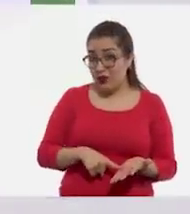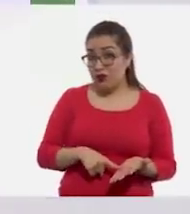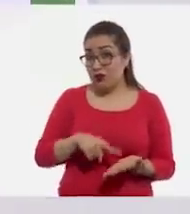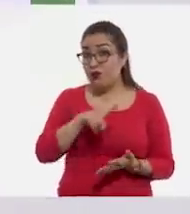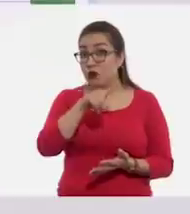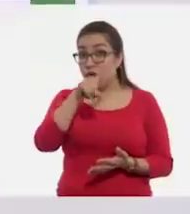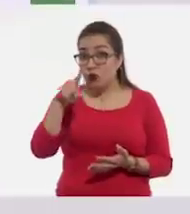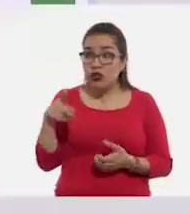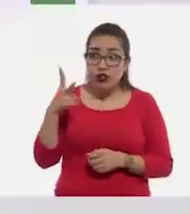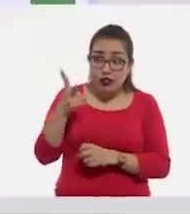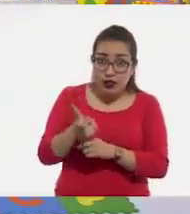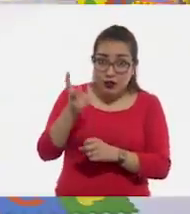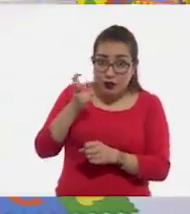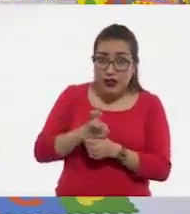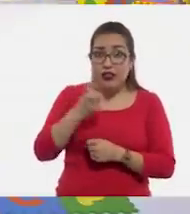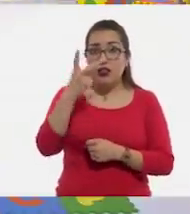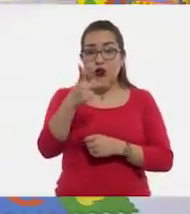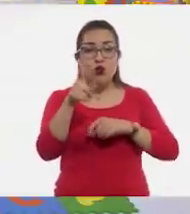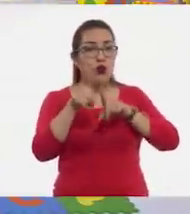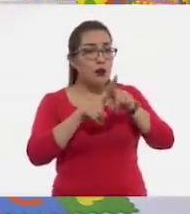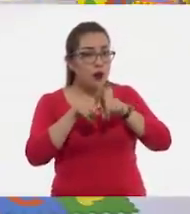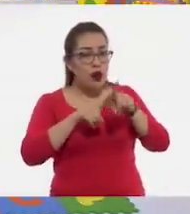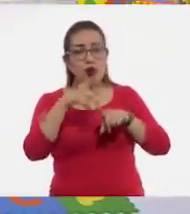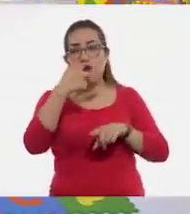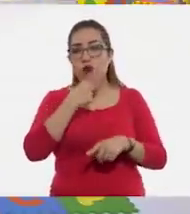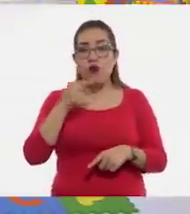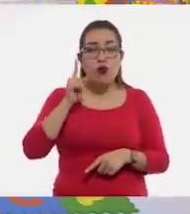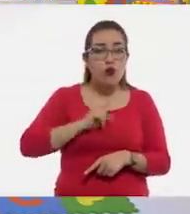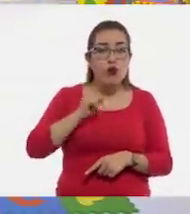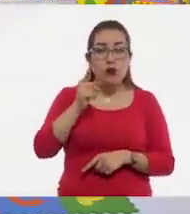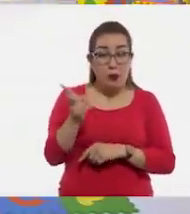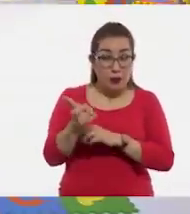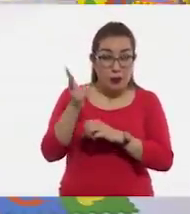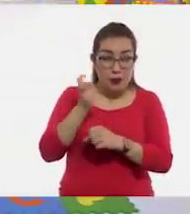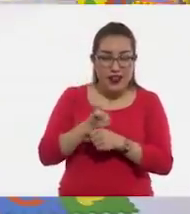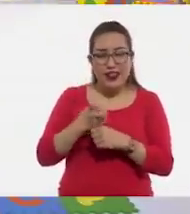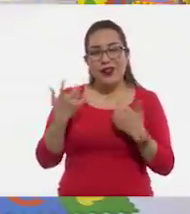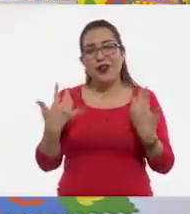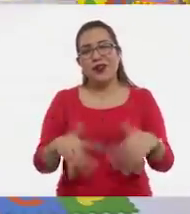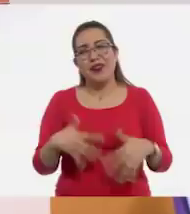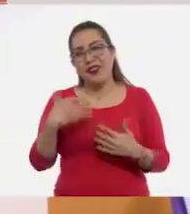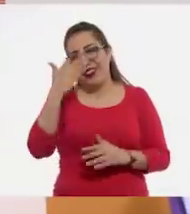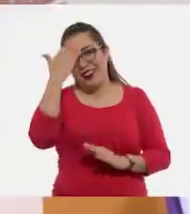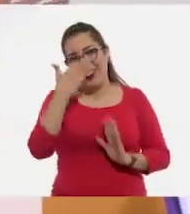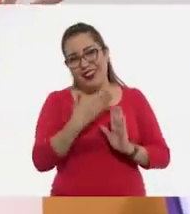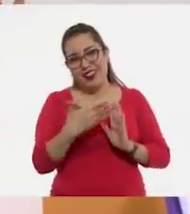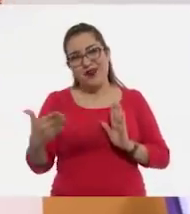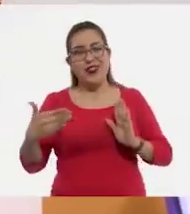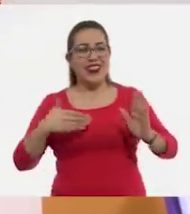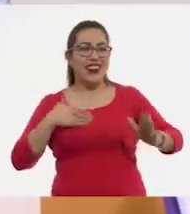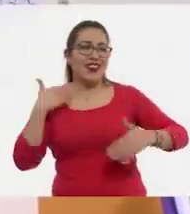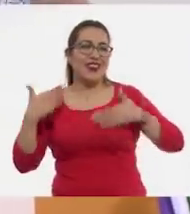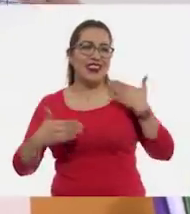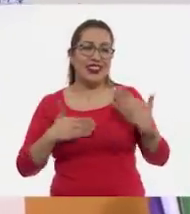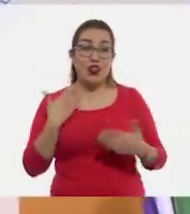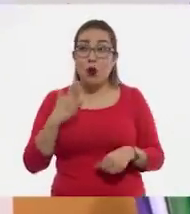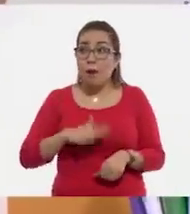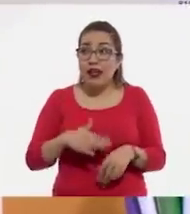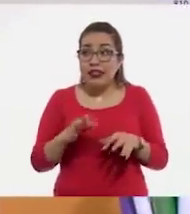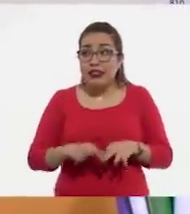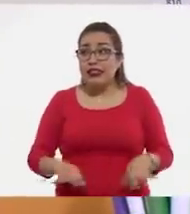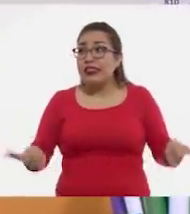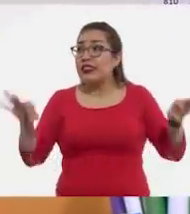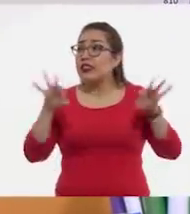a su hermano o a su hermana a hacer esto, se van a pasar un muy buen rato. Pero lo más importante, van